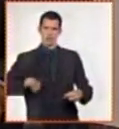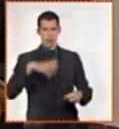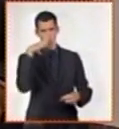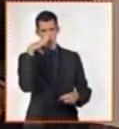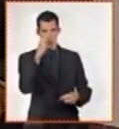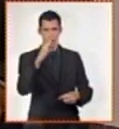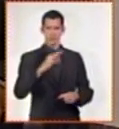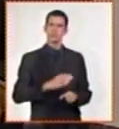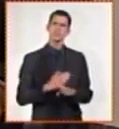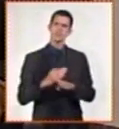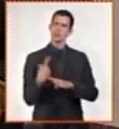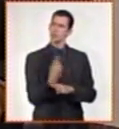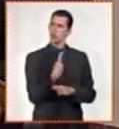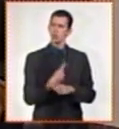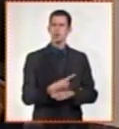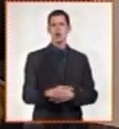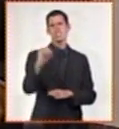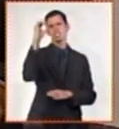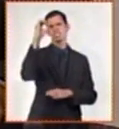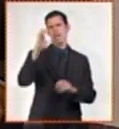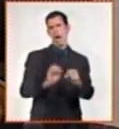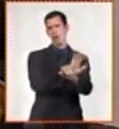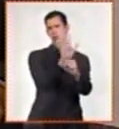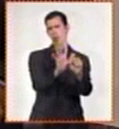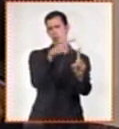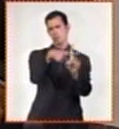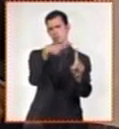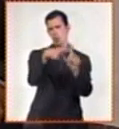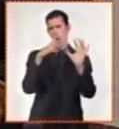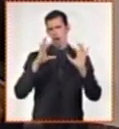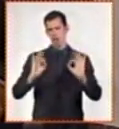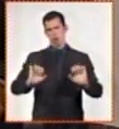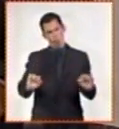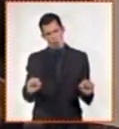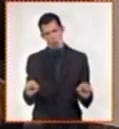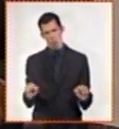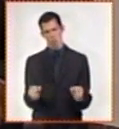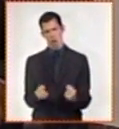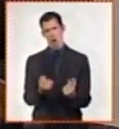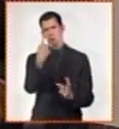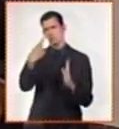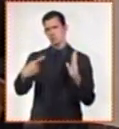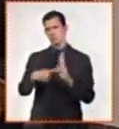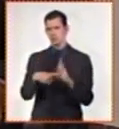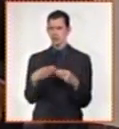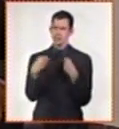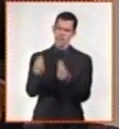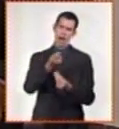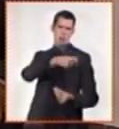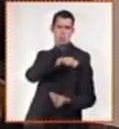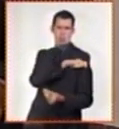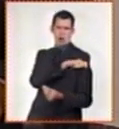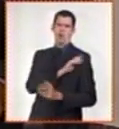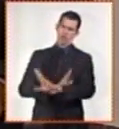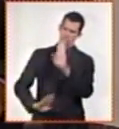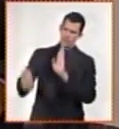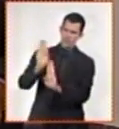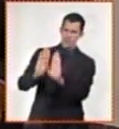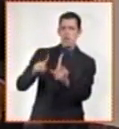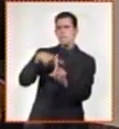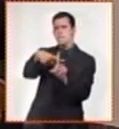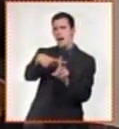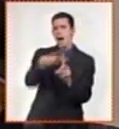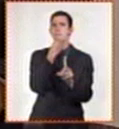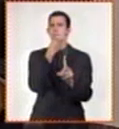caso para maximizar tanto la protección del pueblo como la estabilidad de los fundamentos